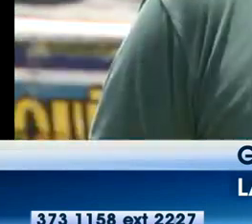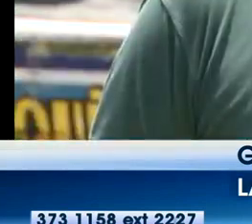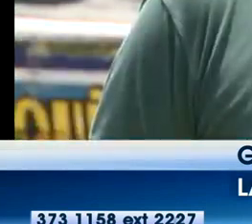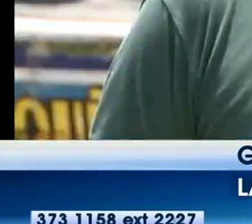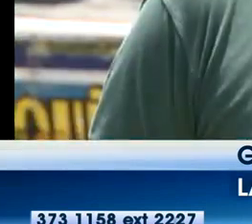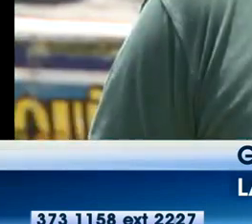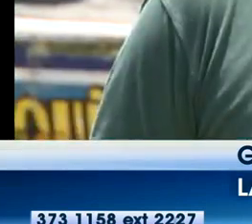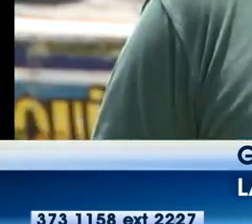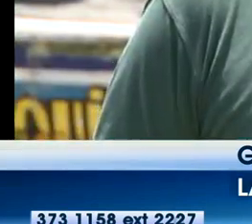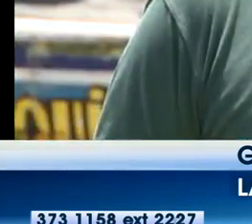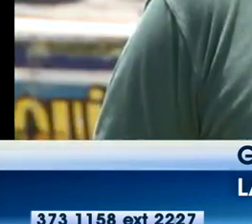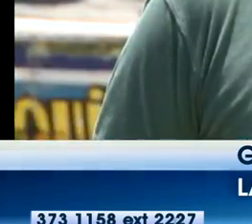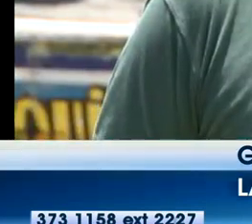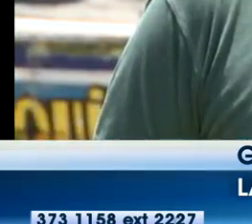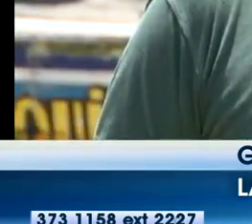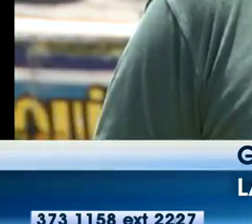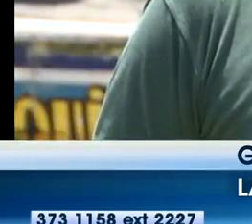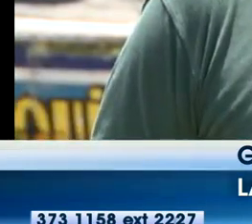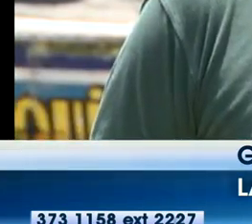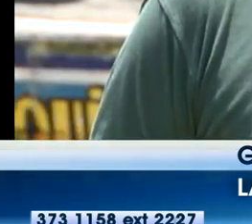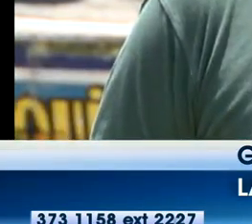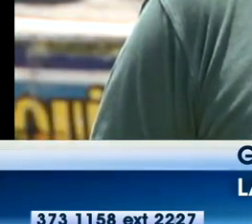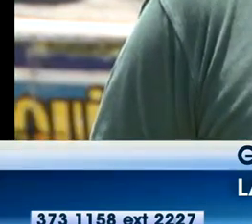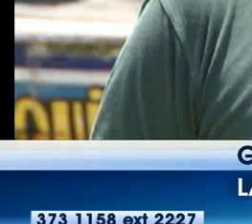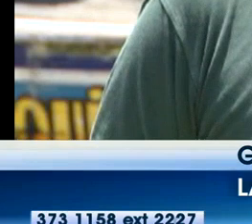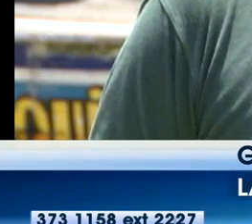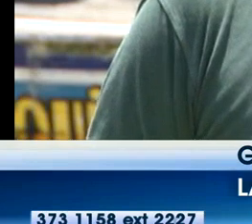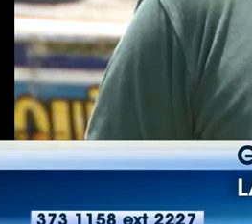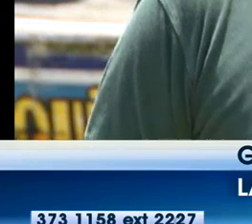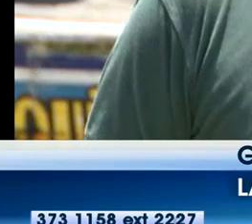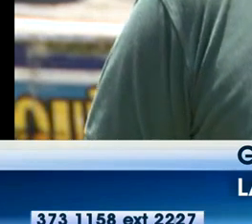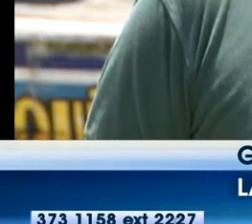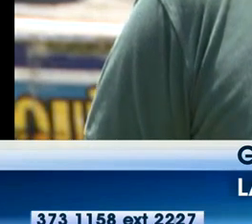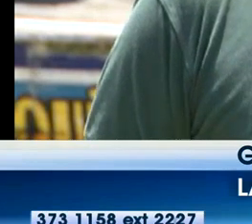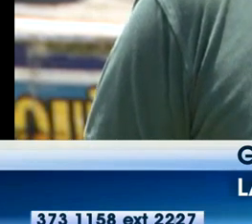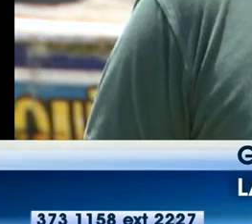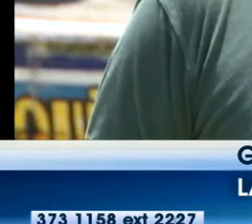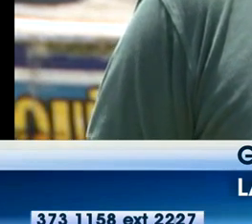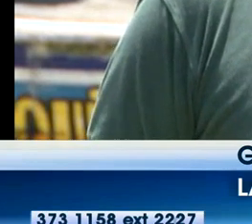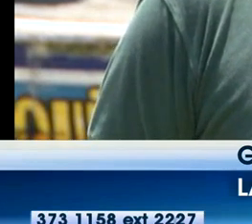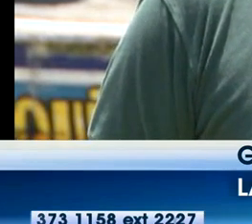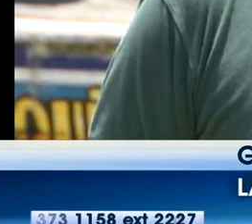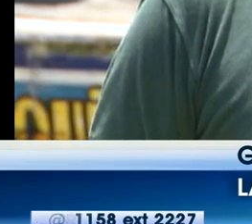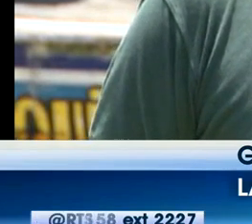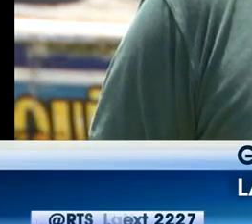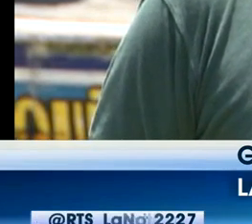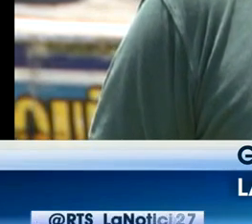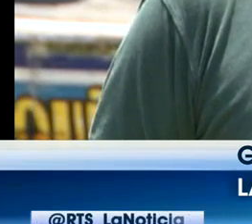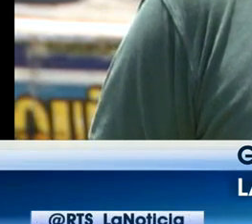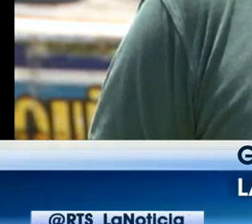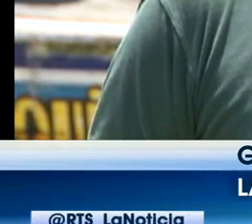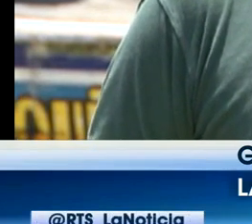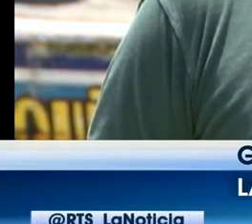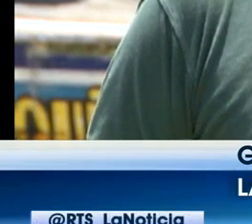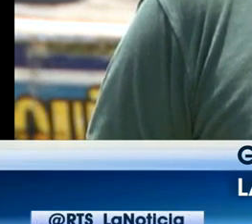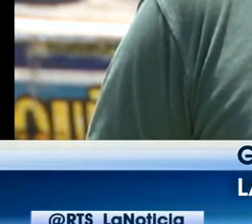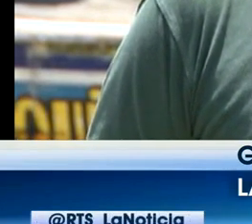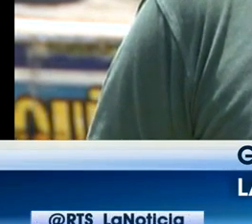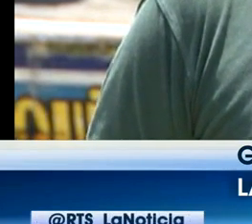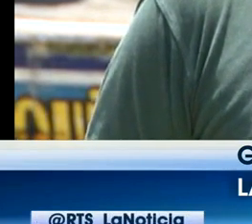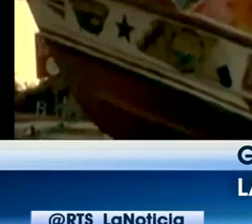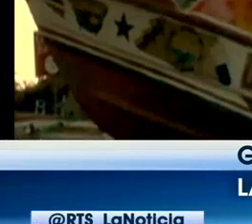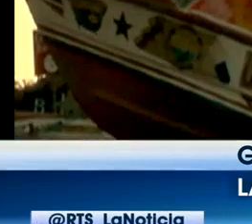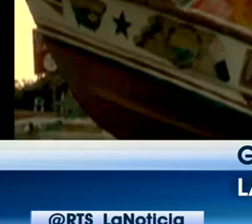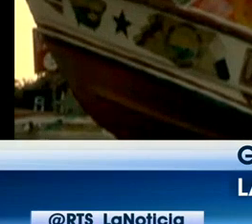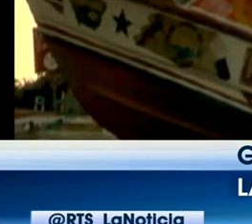Todo este fue un territorio donde se asentaron los huancavilcas. Y aquí vamos a ver alguna serie de nombres que son